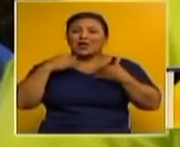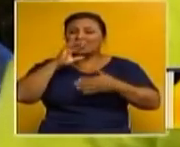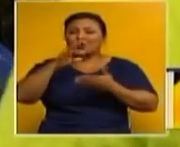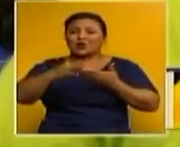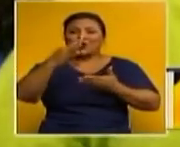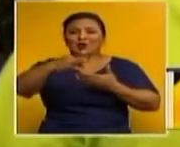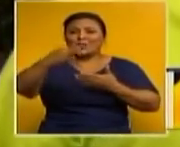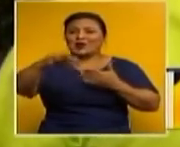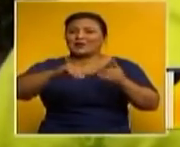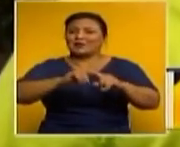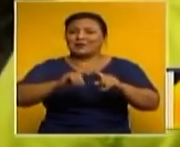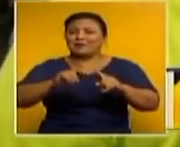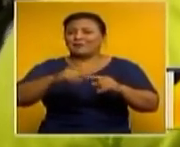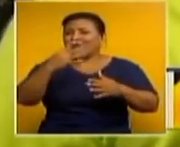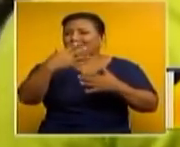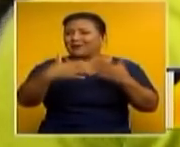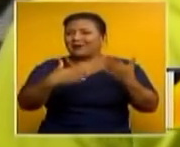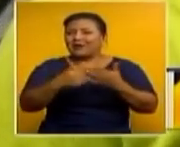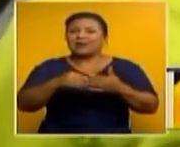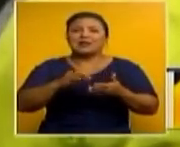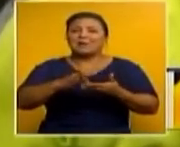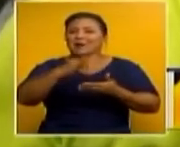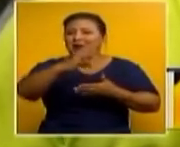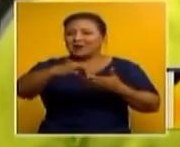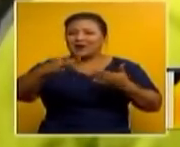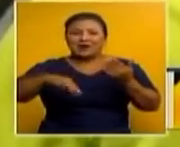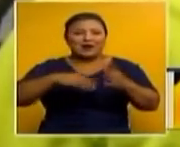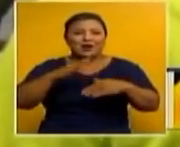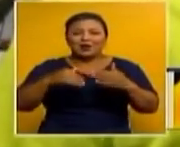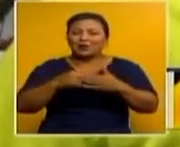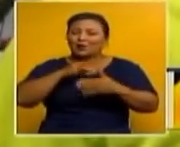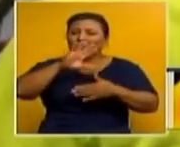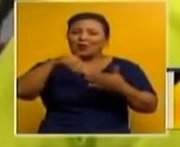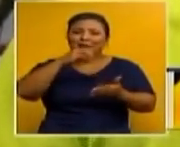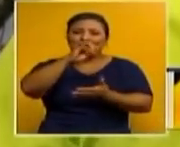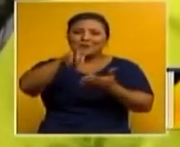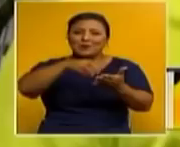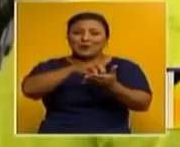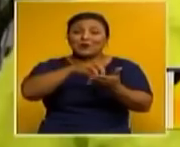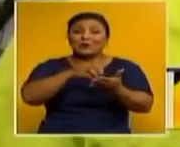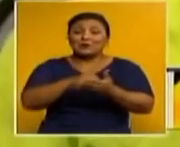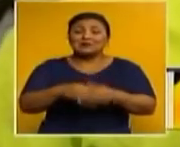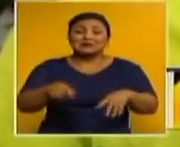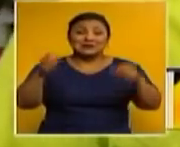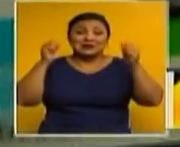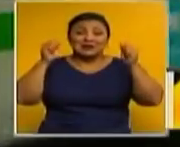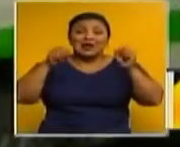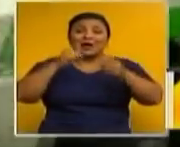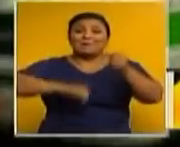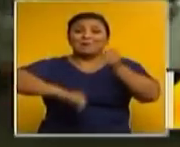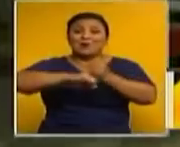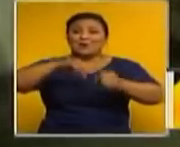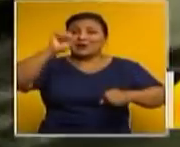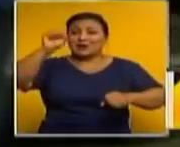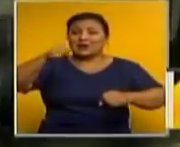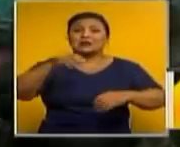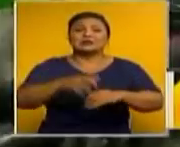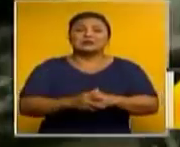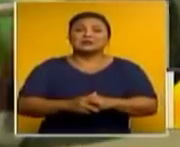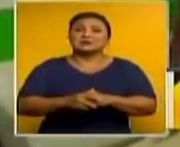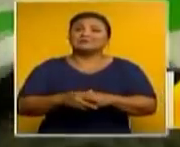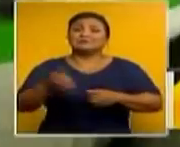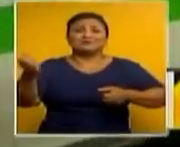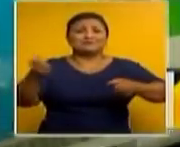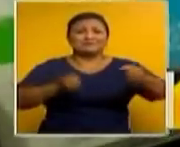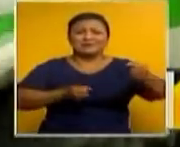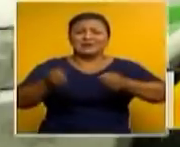recorrido cada recinto, cada parroquia, cada cantón de toda la provincia y gran manifestación apoyando el sí. Decenas de carros siguieron el